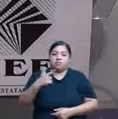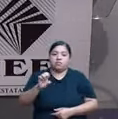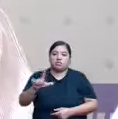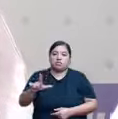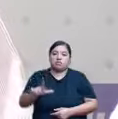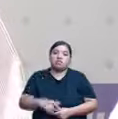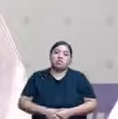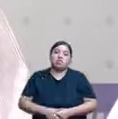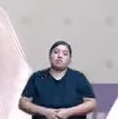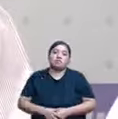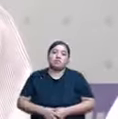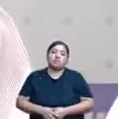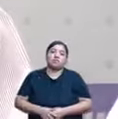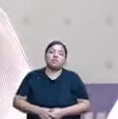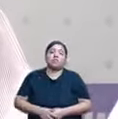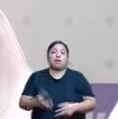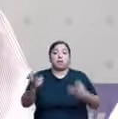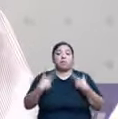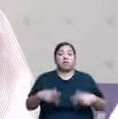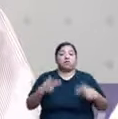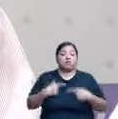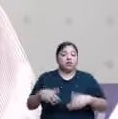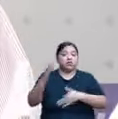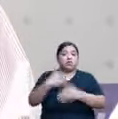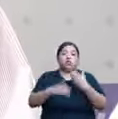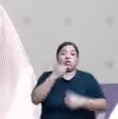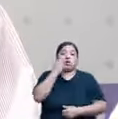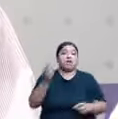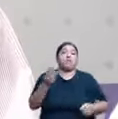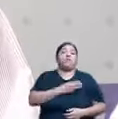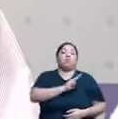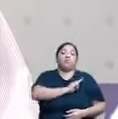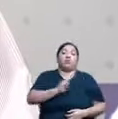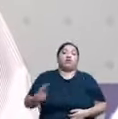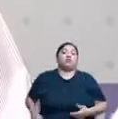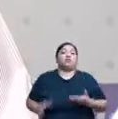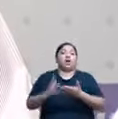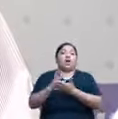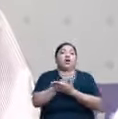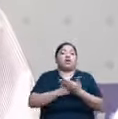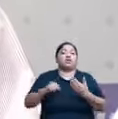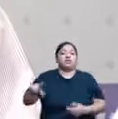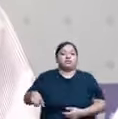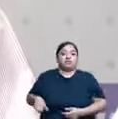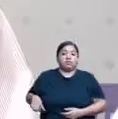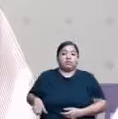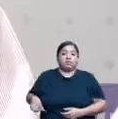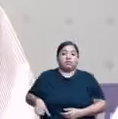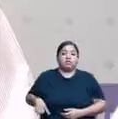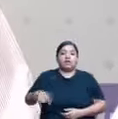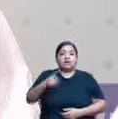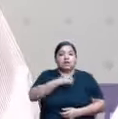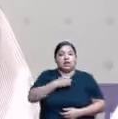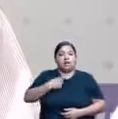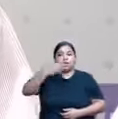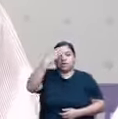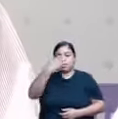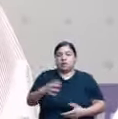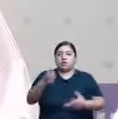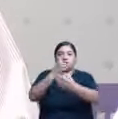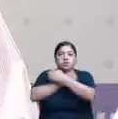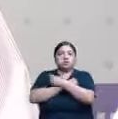minuto. Todo aquel que aspire a gobernar el municipio debe de tener la certeza que la educación transforma vidas. Y esta